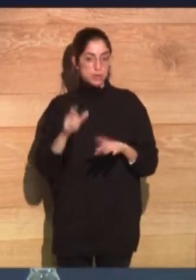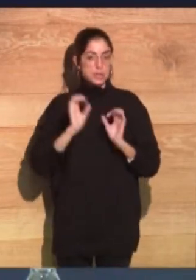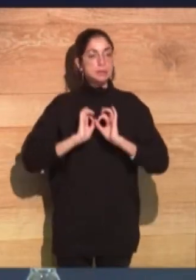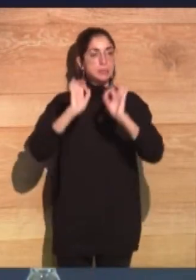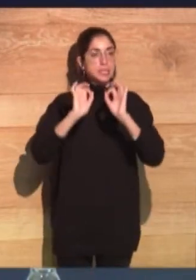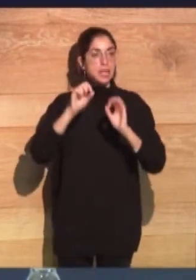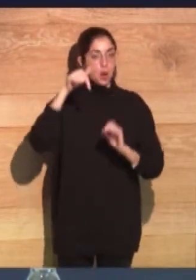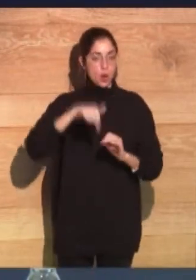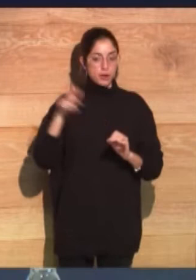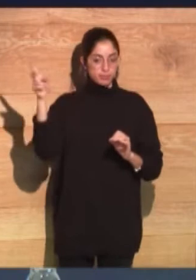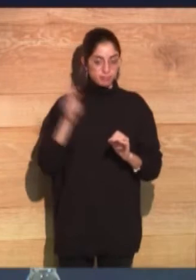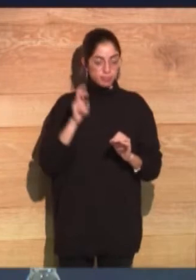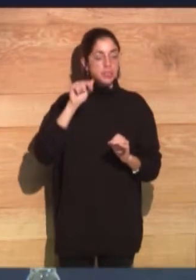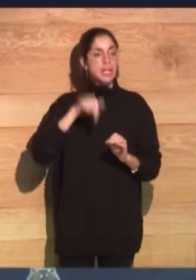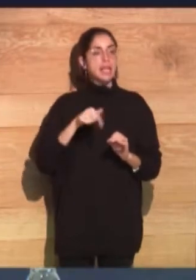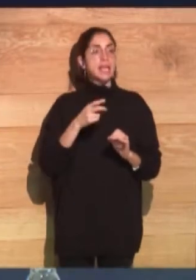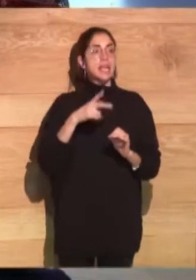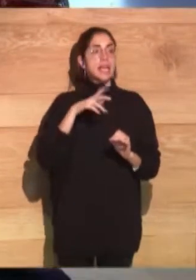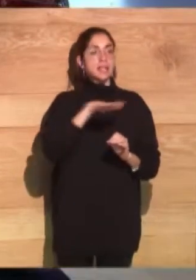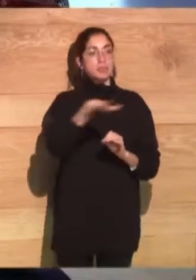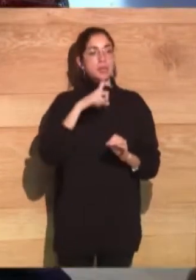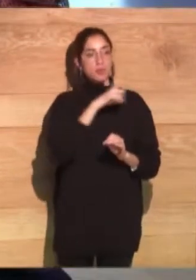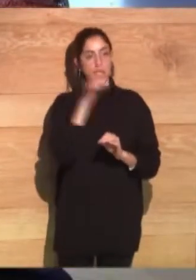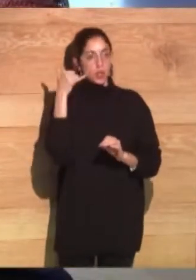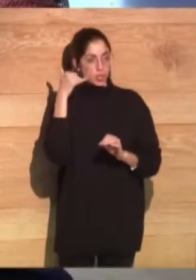hoy en este espacio Fundación Telefónica. Muchísimas gracias.